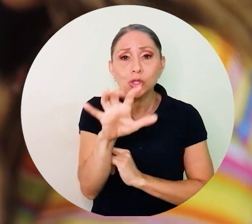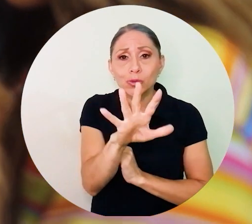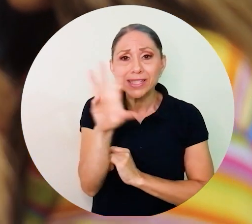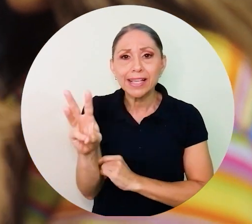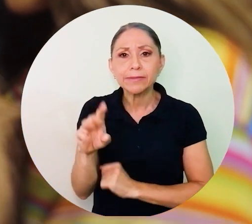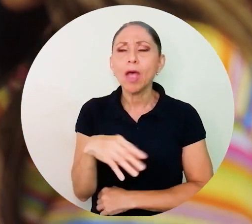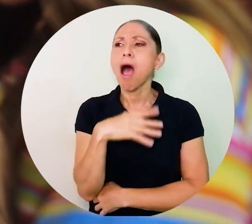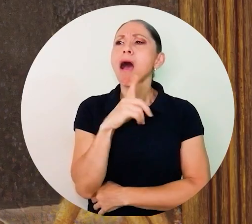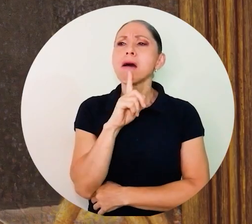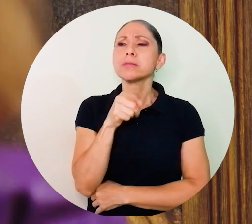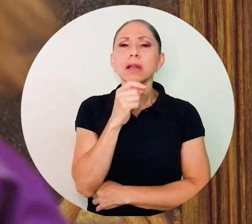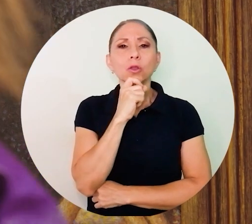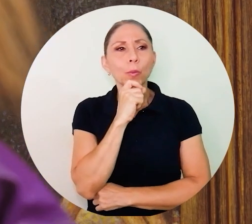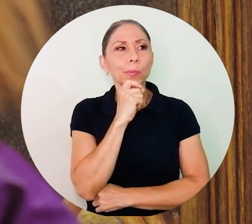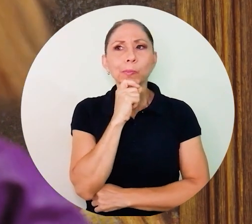abril